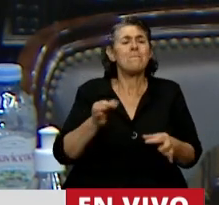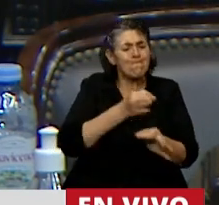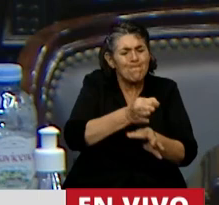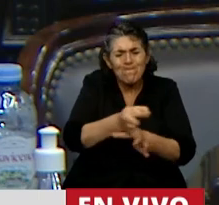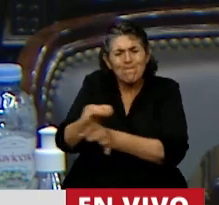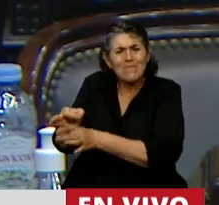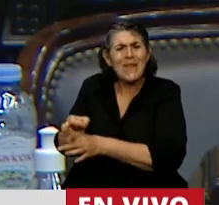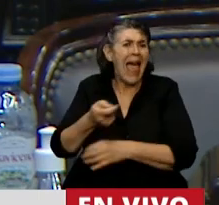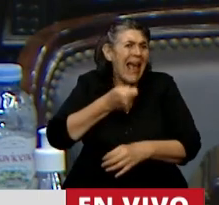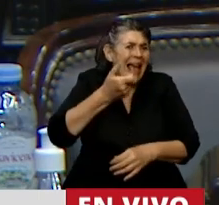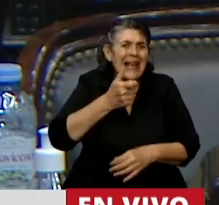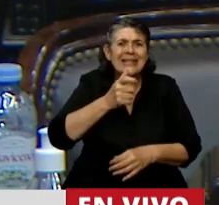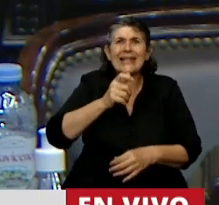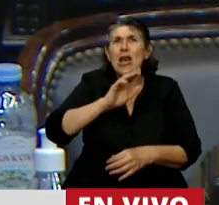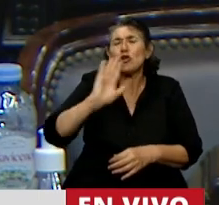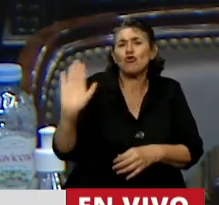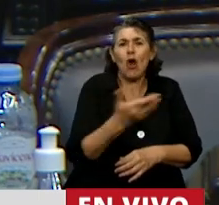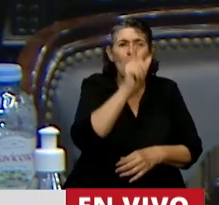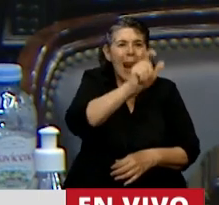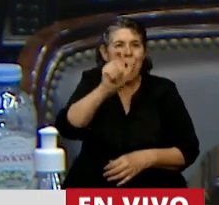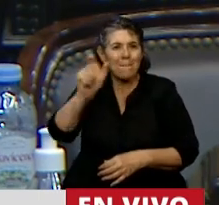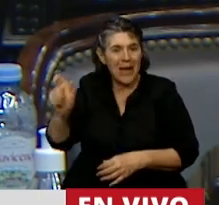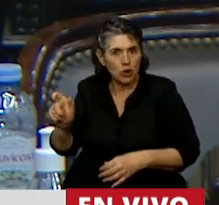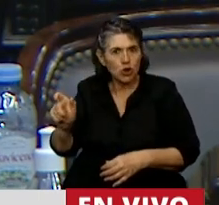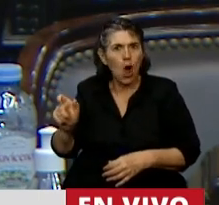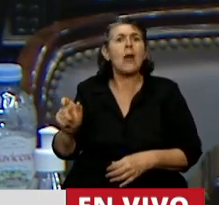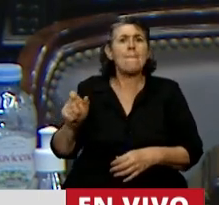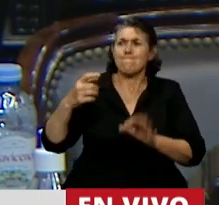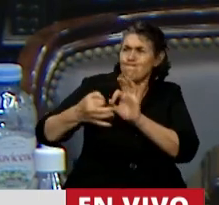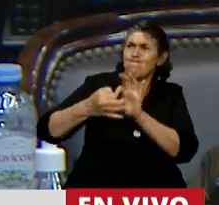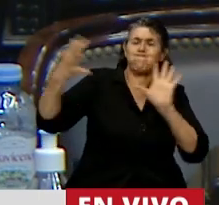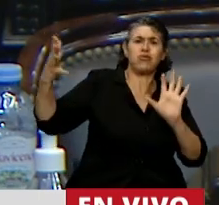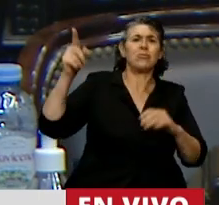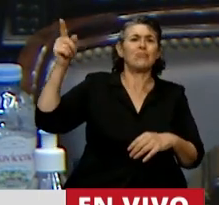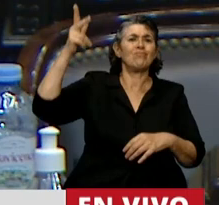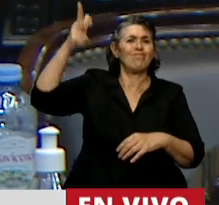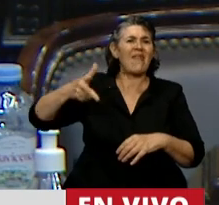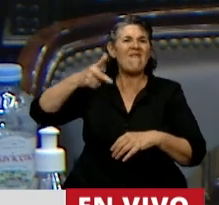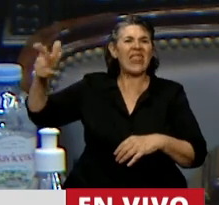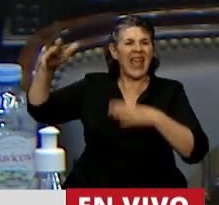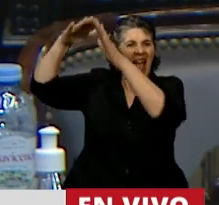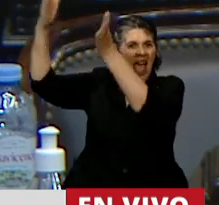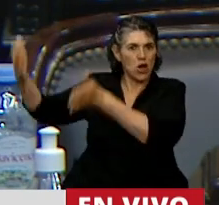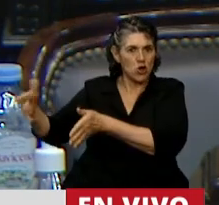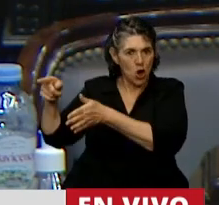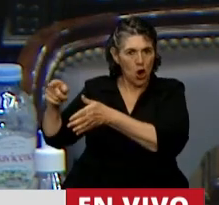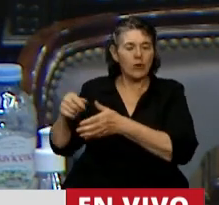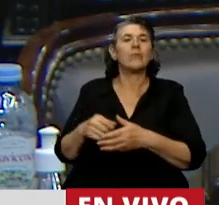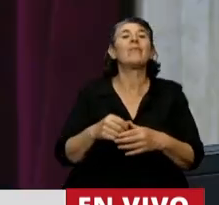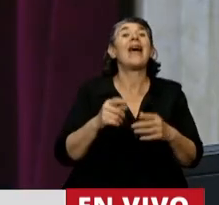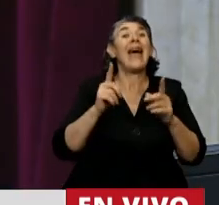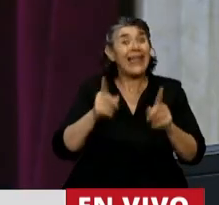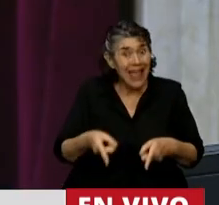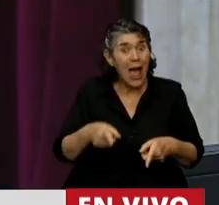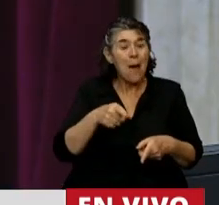la totalidad de su población y que le valió romper relaciones con el Vaticano. Y también, ya que hablamos del presidente Alfonsín, por favor, también diputado,